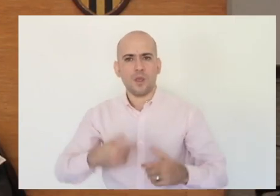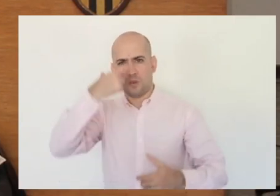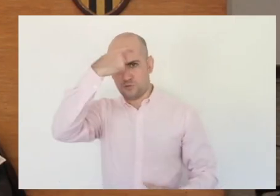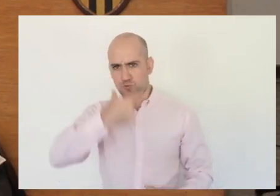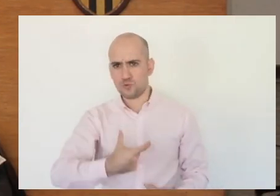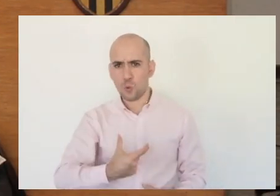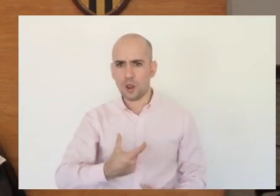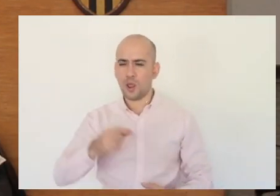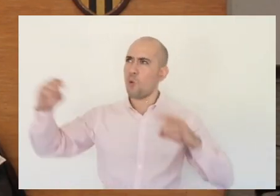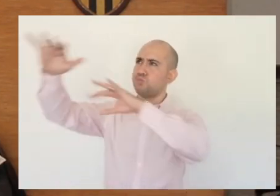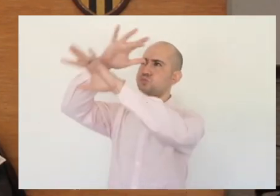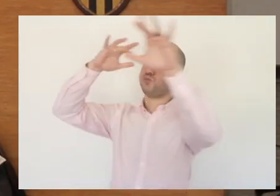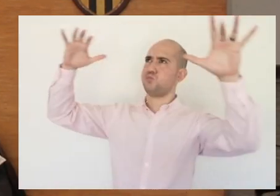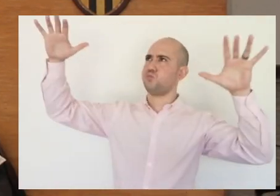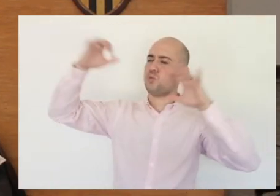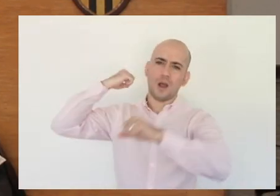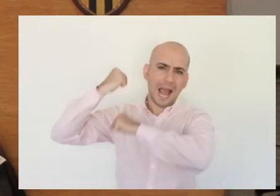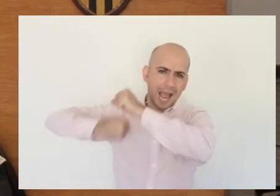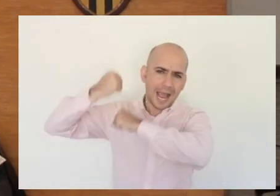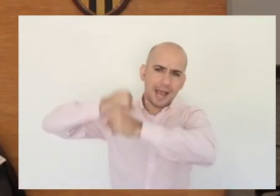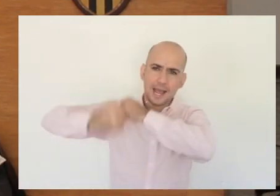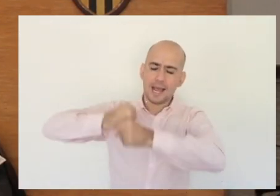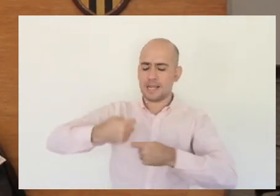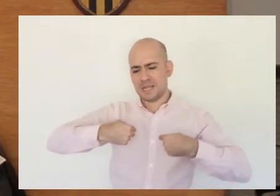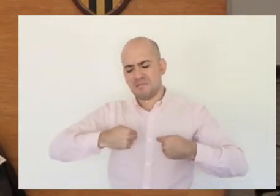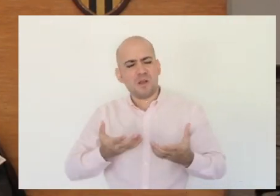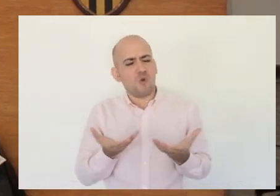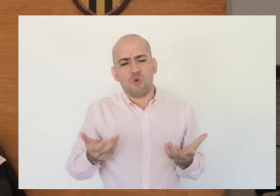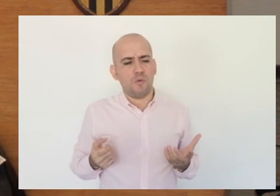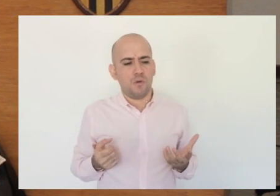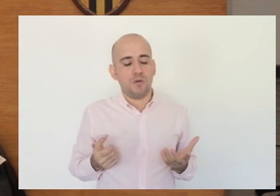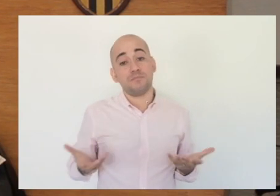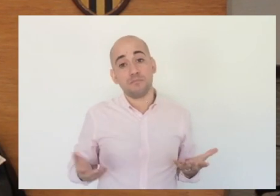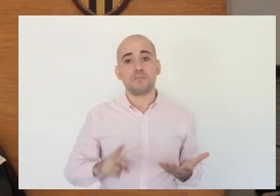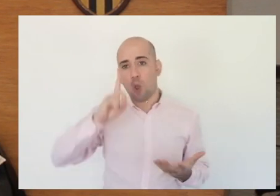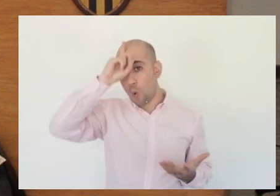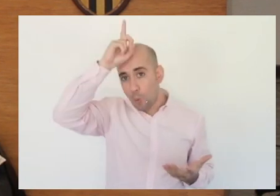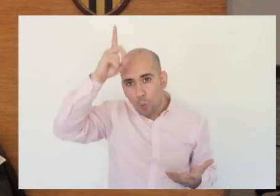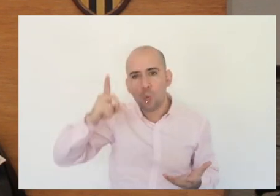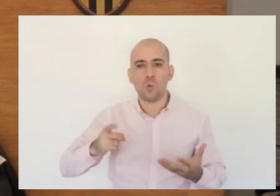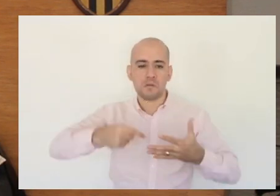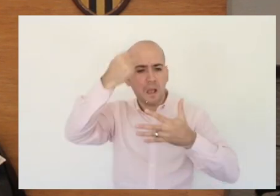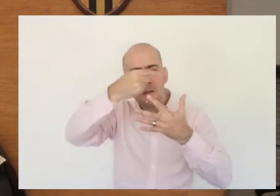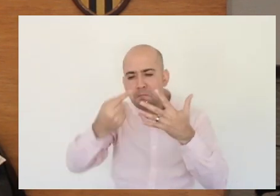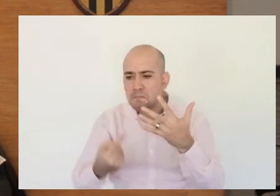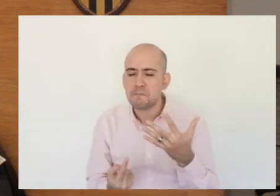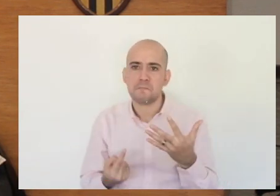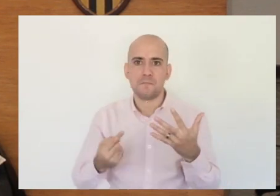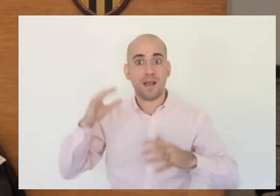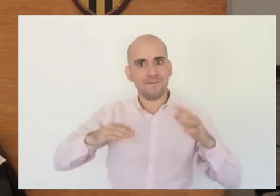Nuestro ser en el tiempo y el espacio es una secuencia de hábitos, costumbres, tradiciones, ritos,